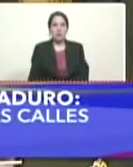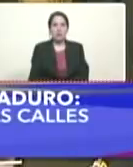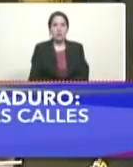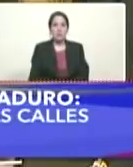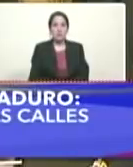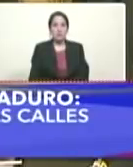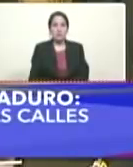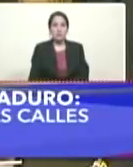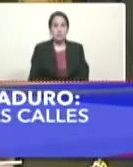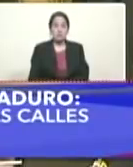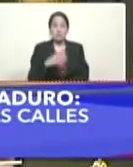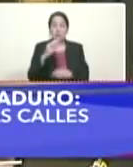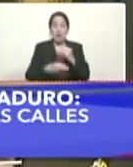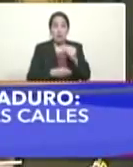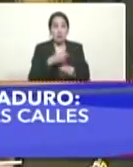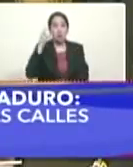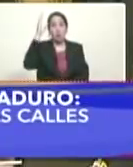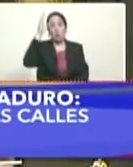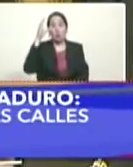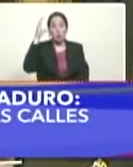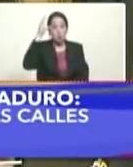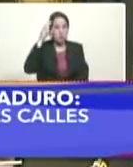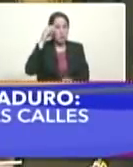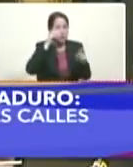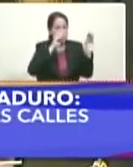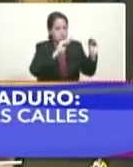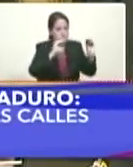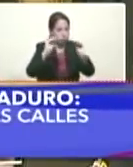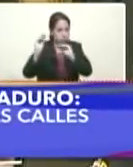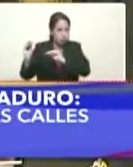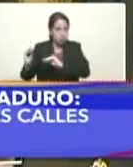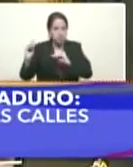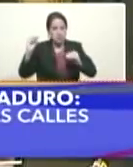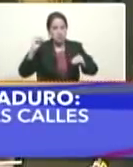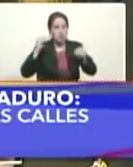y crear conciencia en la batalla que estábamos crear conciencia